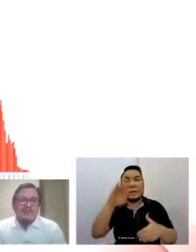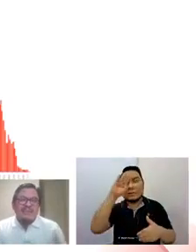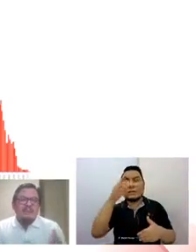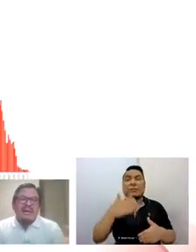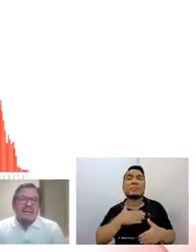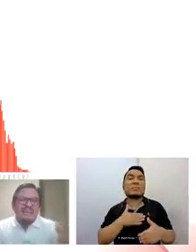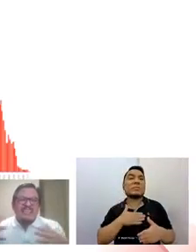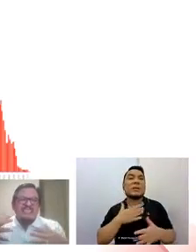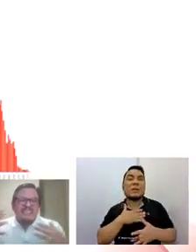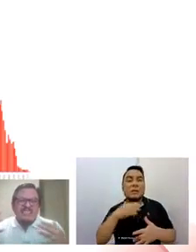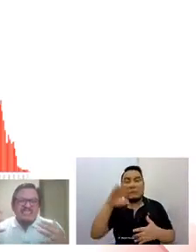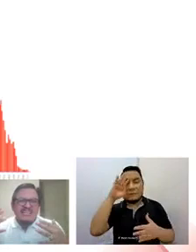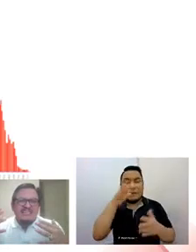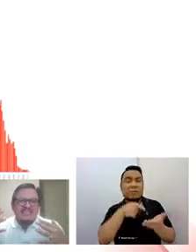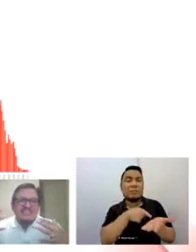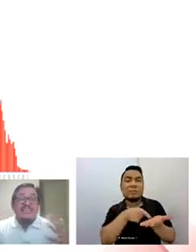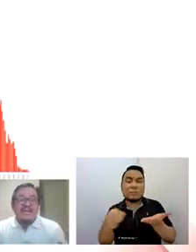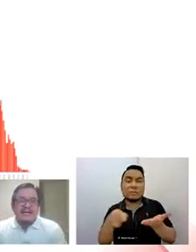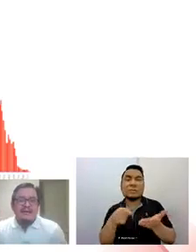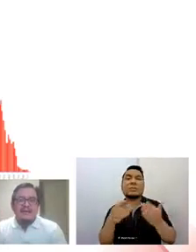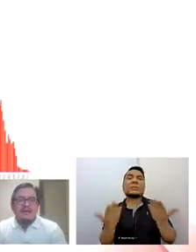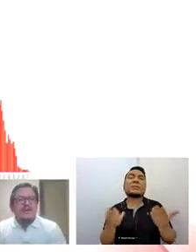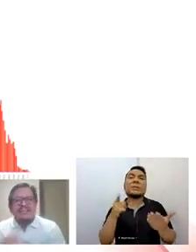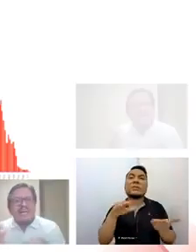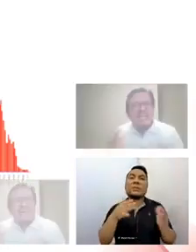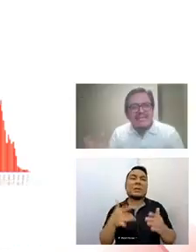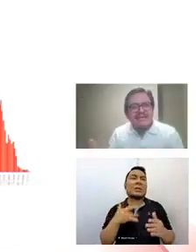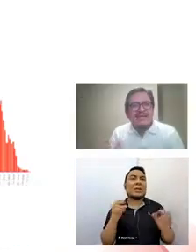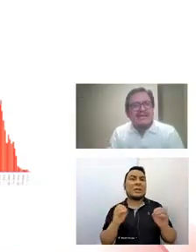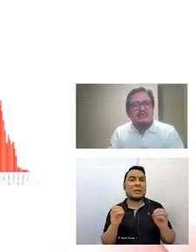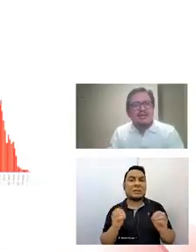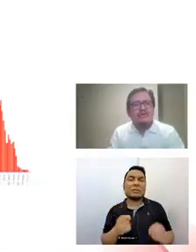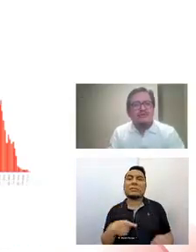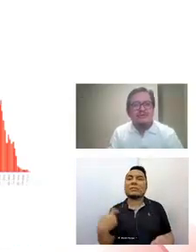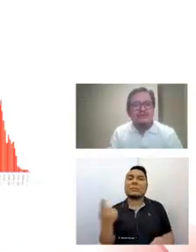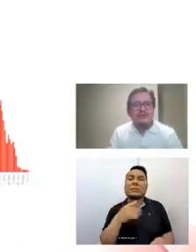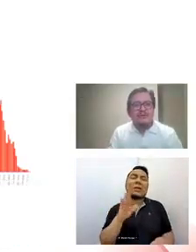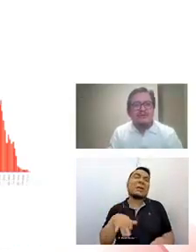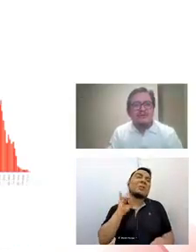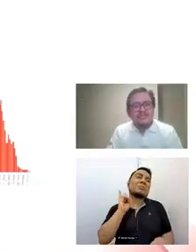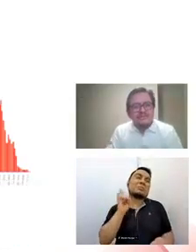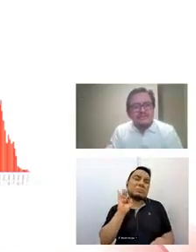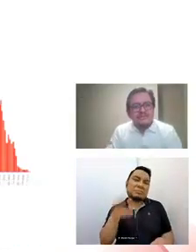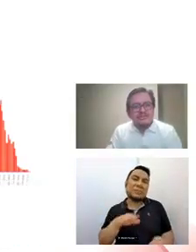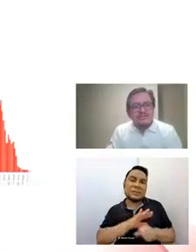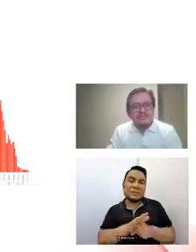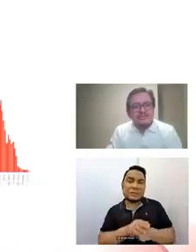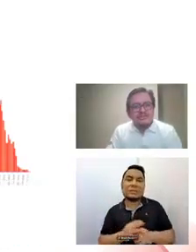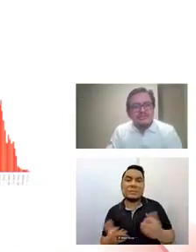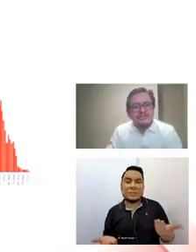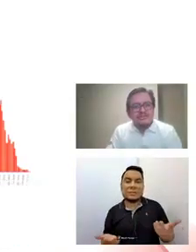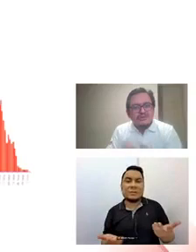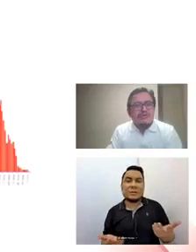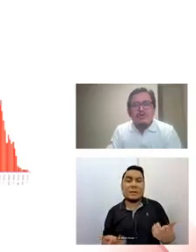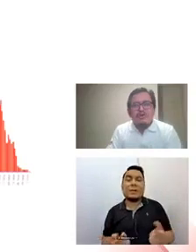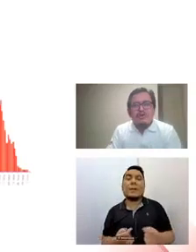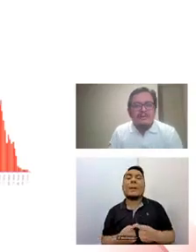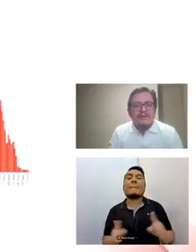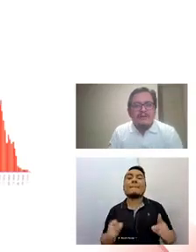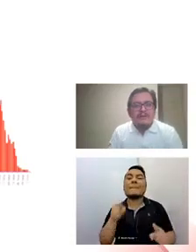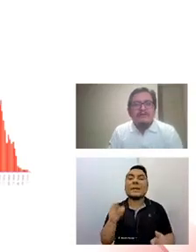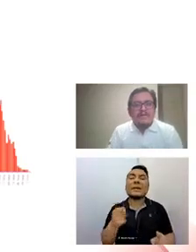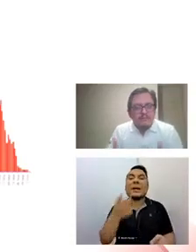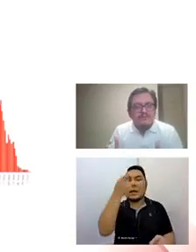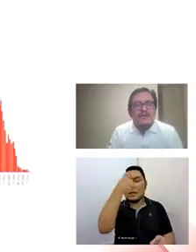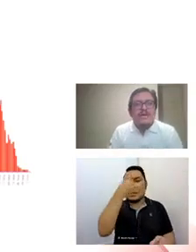la letalidad fuera tan baja que ni se sintiera, creo que nadie le daría caso al COVID. Y eso es lo que pasa con la